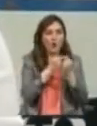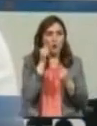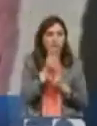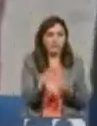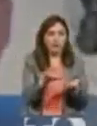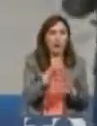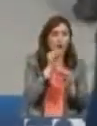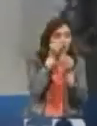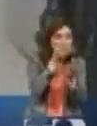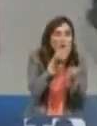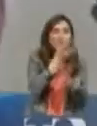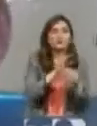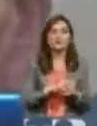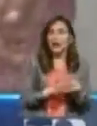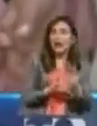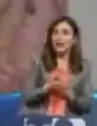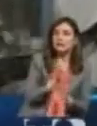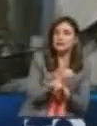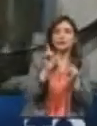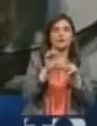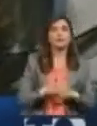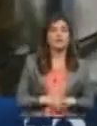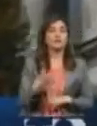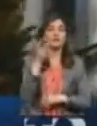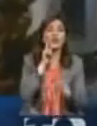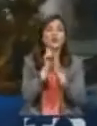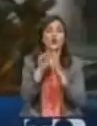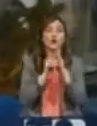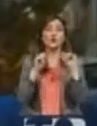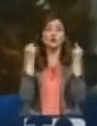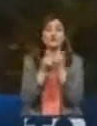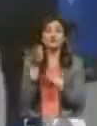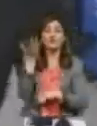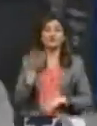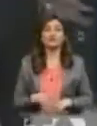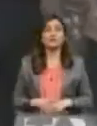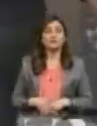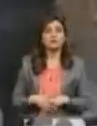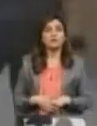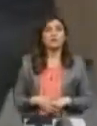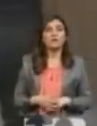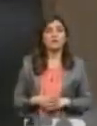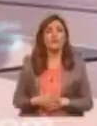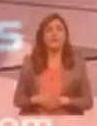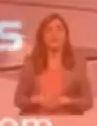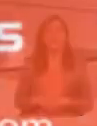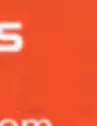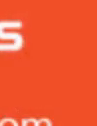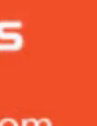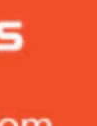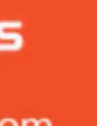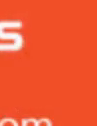delitos. Datos de la fiscalía señalan más de 15 denuncias contra esta organización. Catalina García, 24 horas.